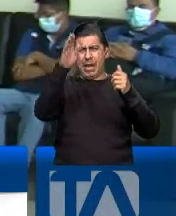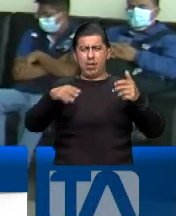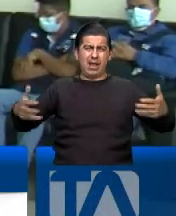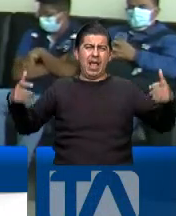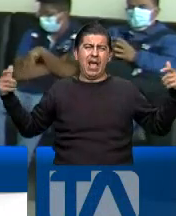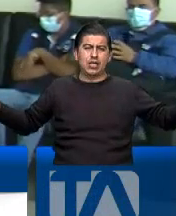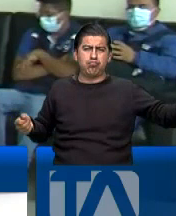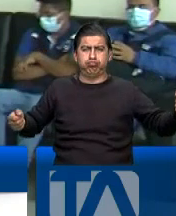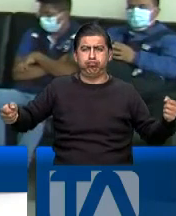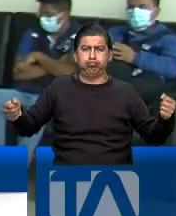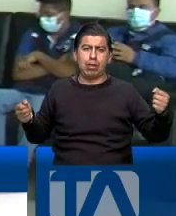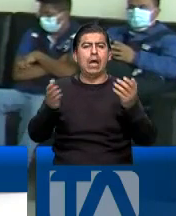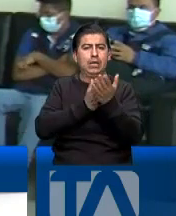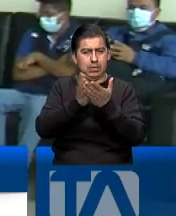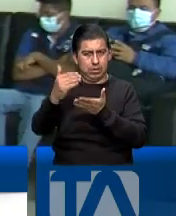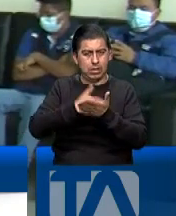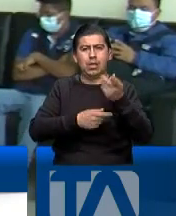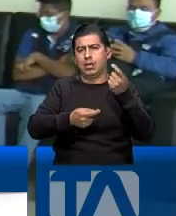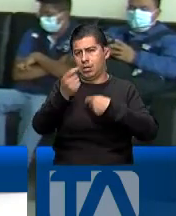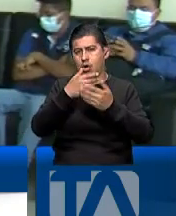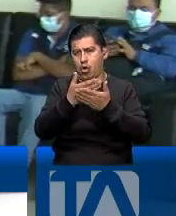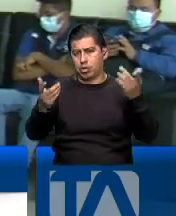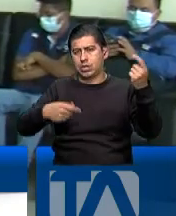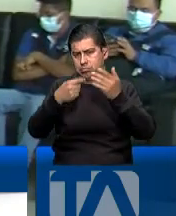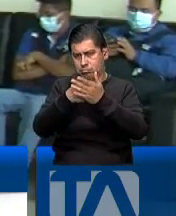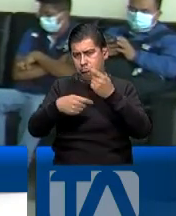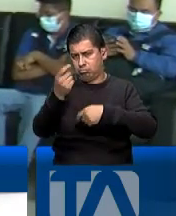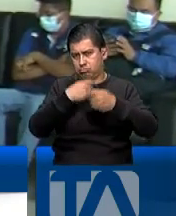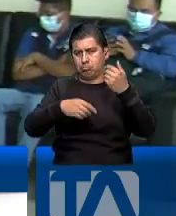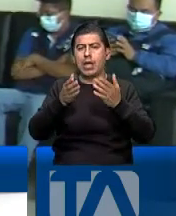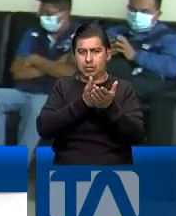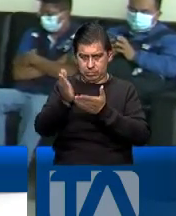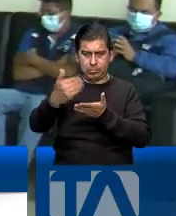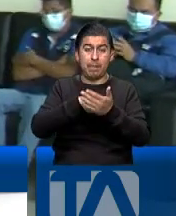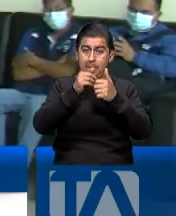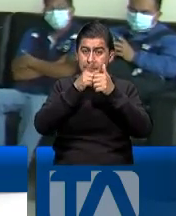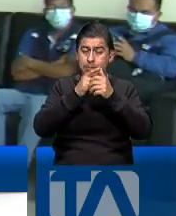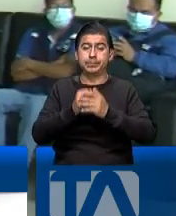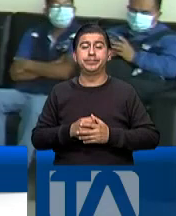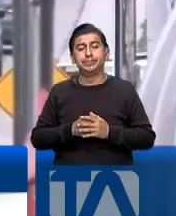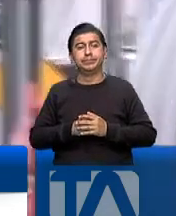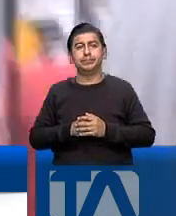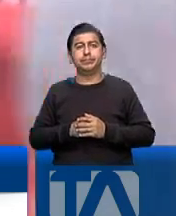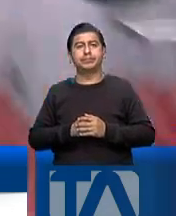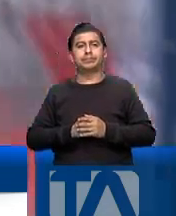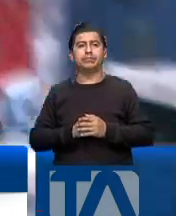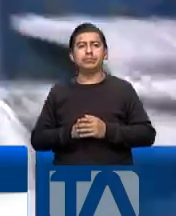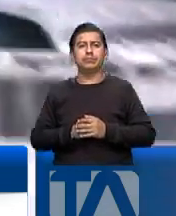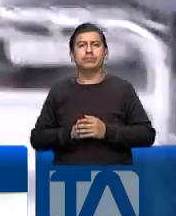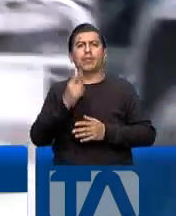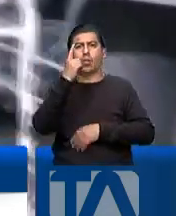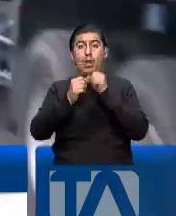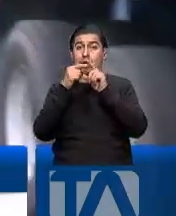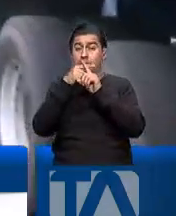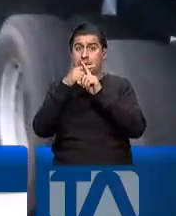la importación y exportación de mercancía. Nosotros les hemos preparado un reportaje al respecto. Veamos. Un año y